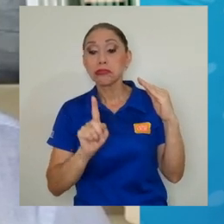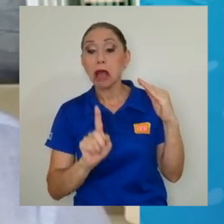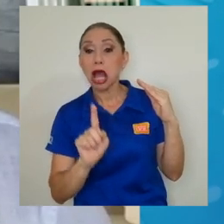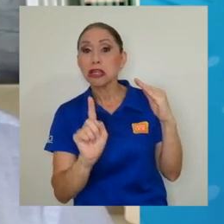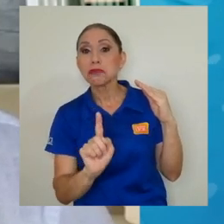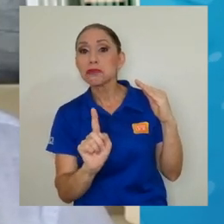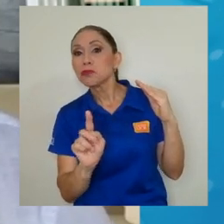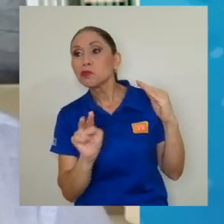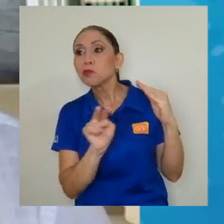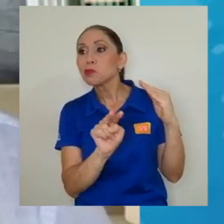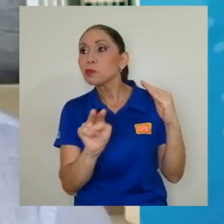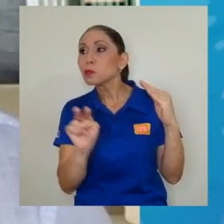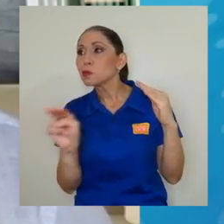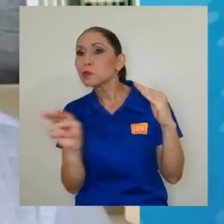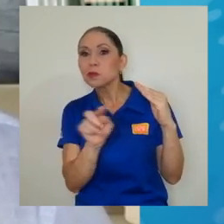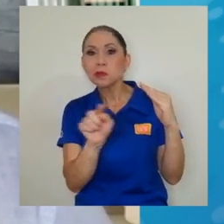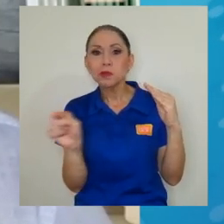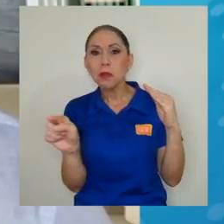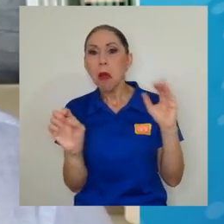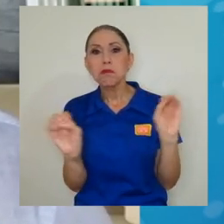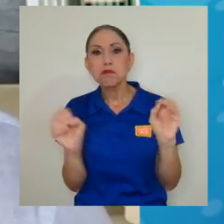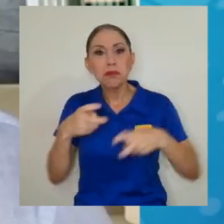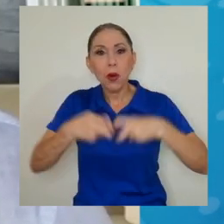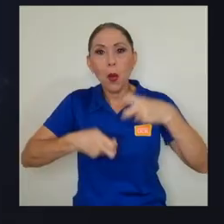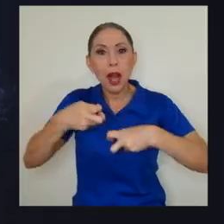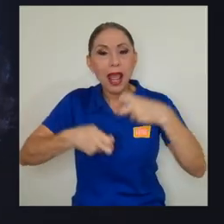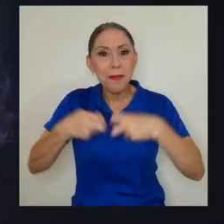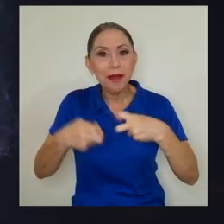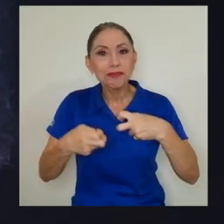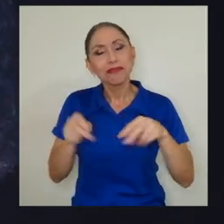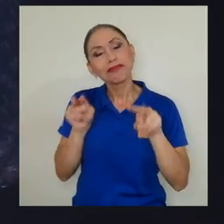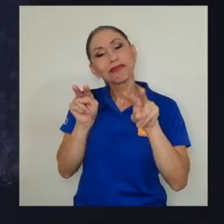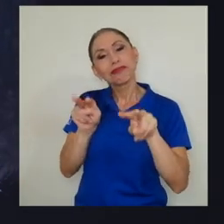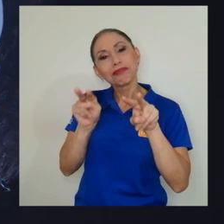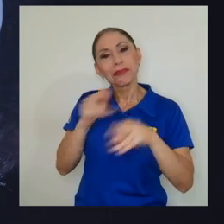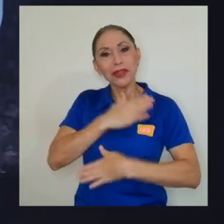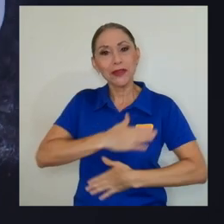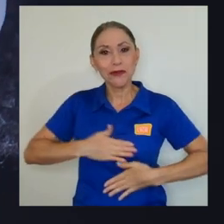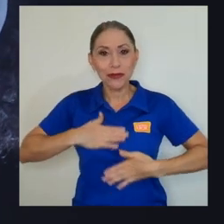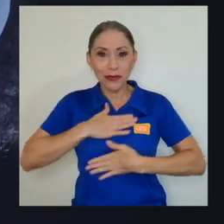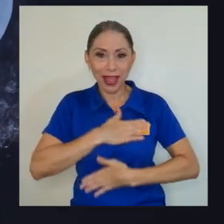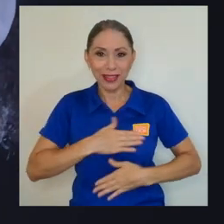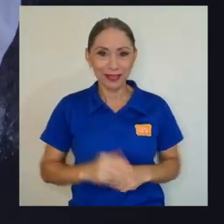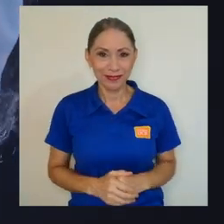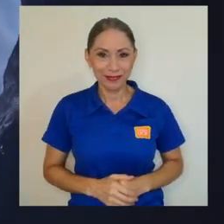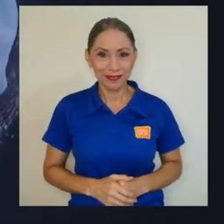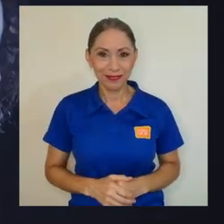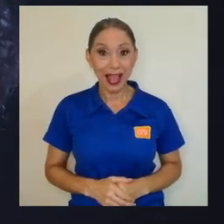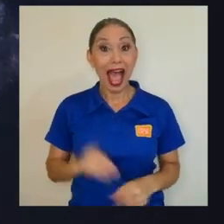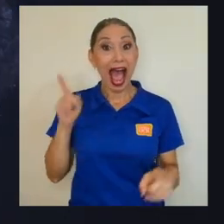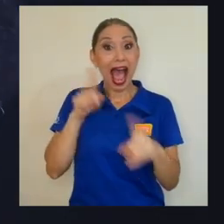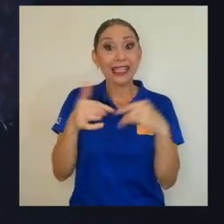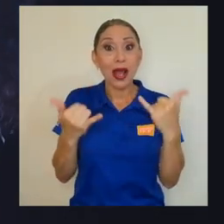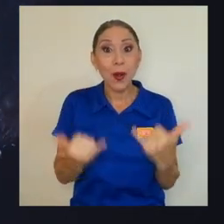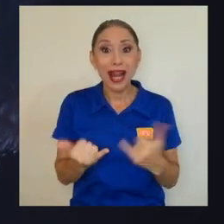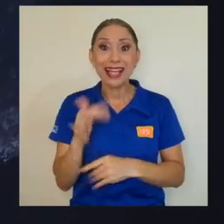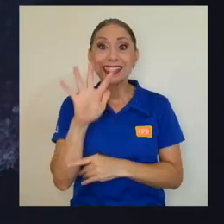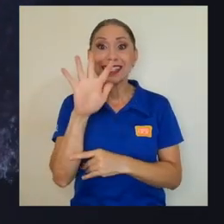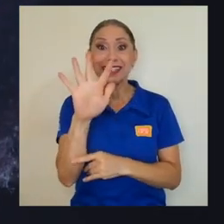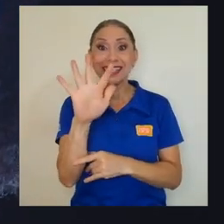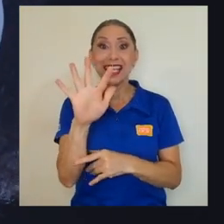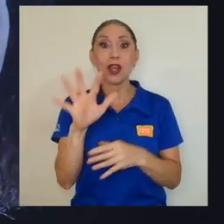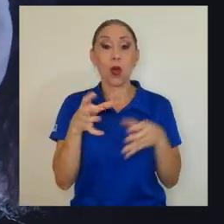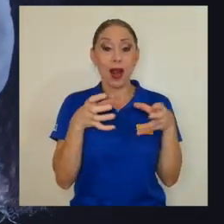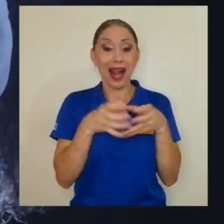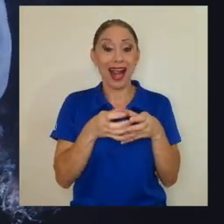casas, sin ningún problema, disfrutando de verdad. Hasta el momento se han efectuado 5